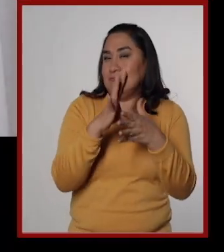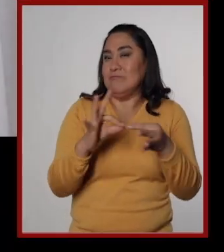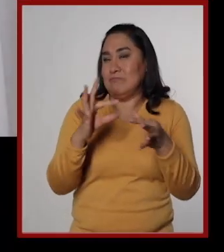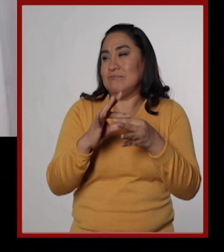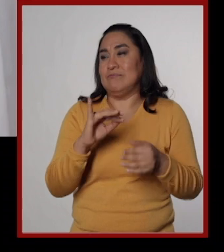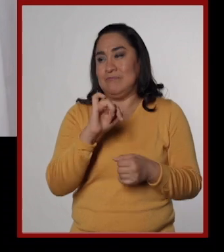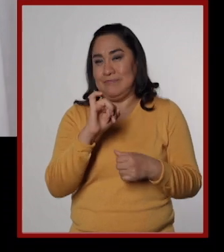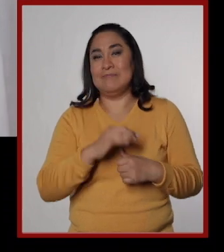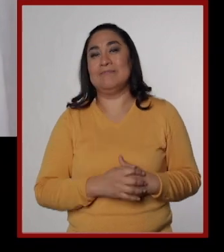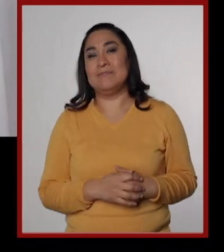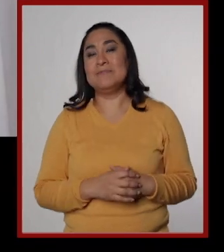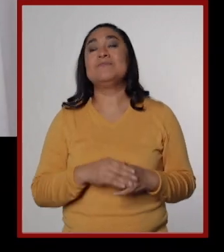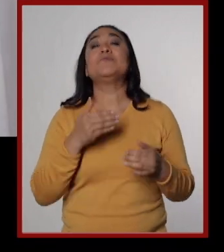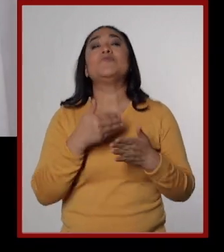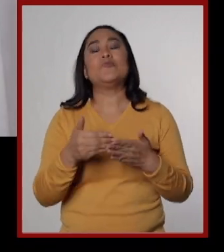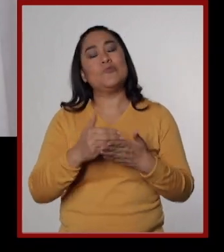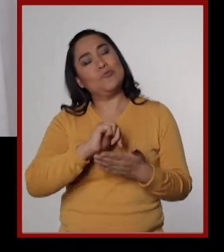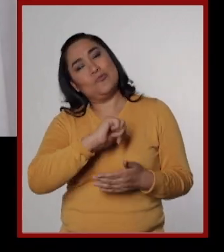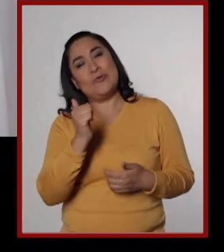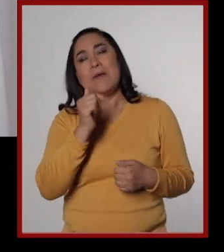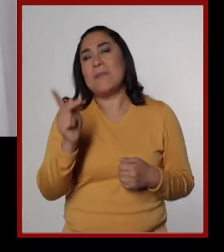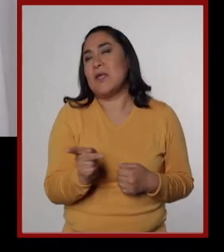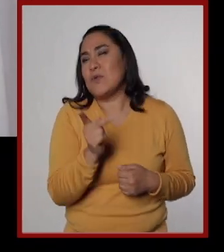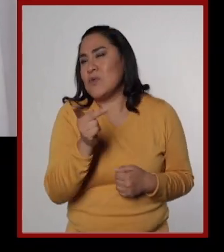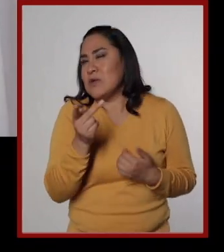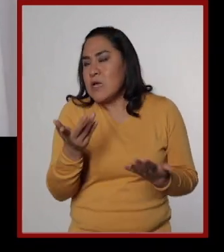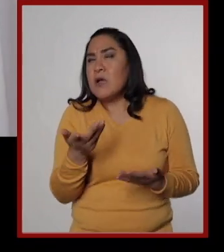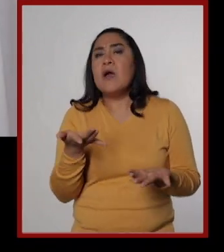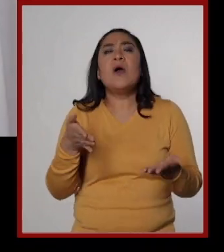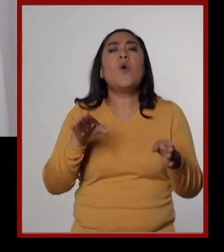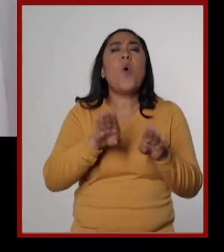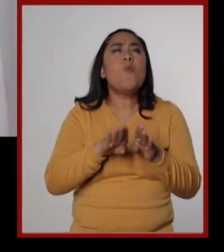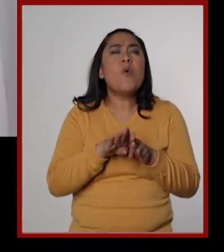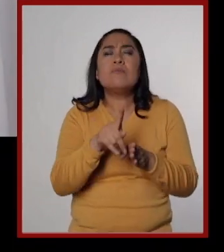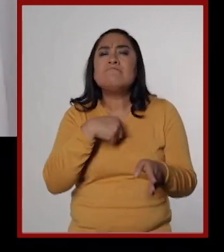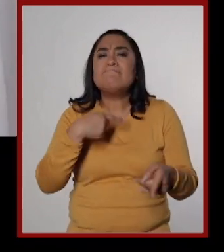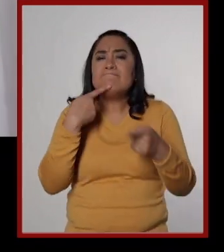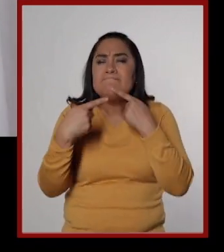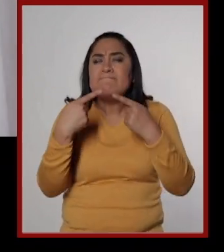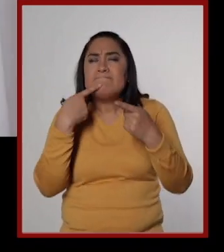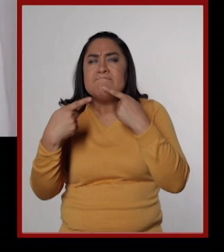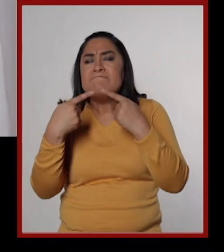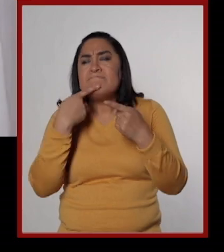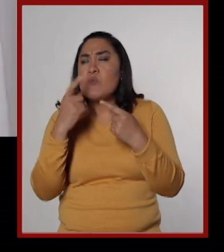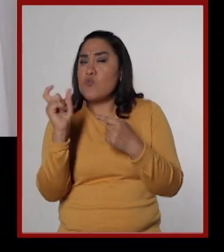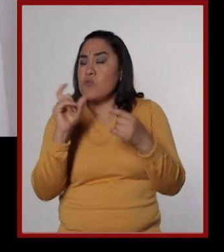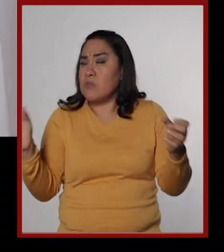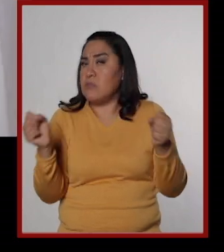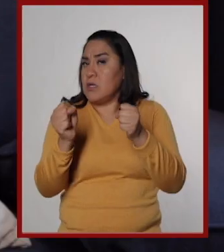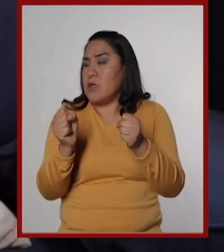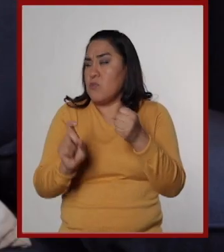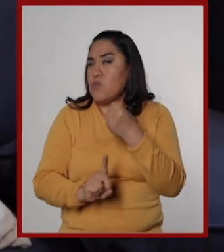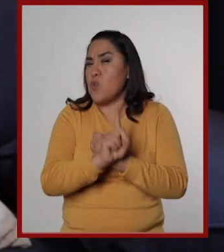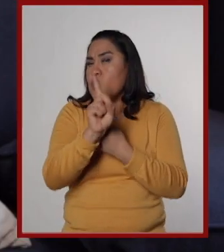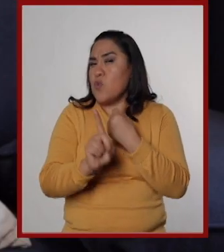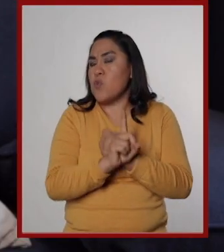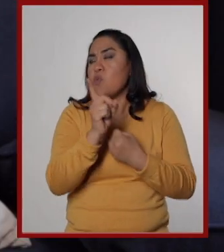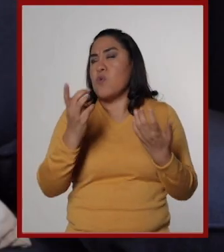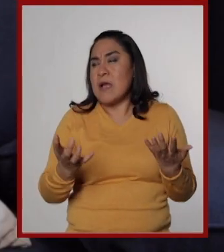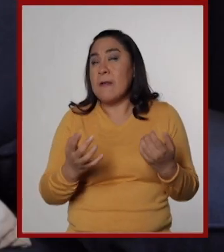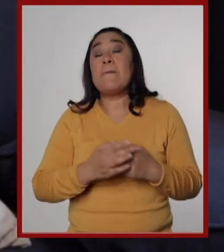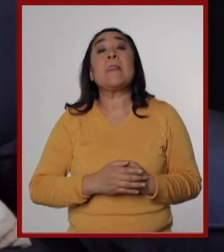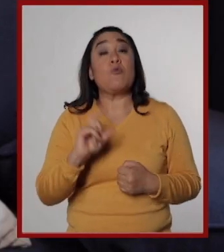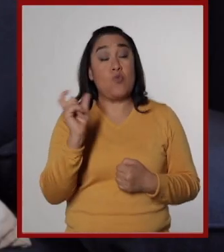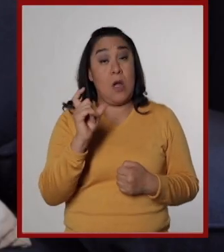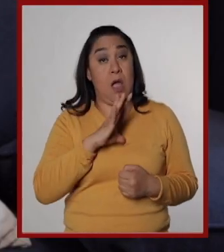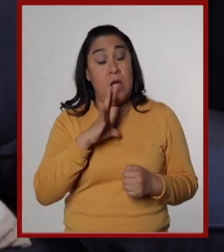Exactamente. Bueno, vamos con nuestra siguiente pregunta. ¿Cómo se negocia cuando ya se está dentro de un conflicto? Bueno, cuando estás dentro